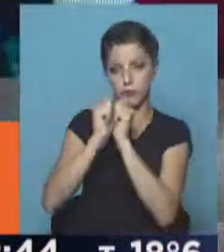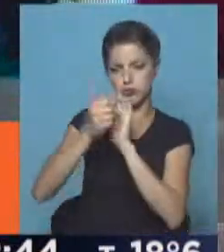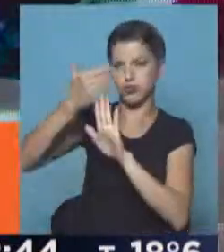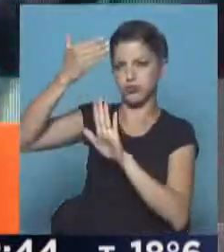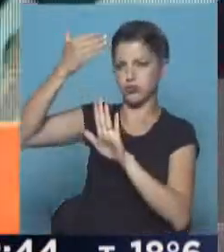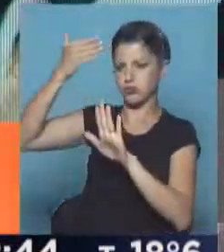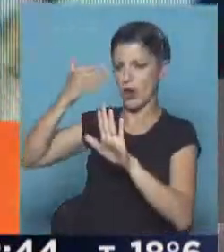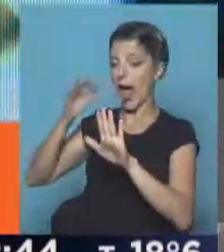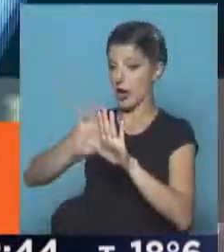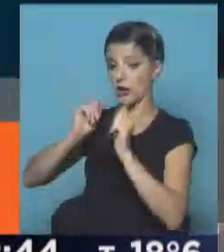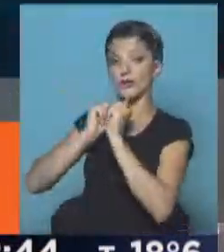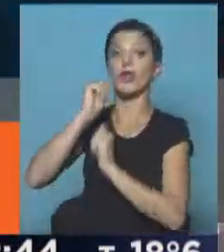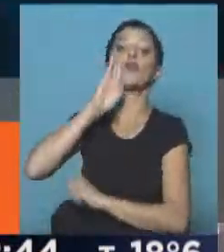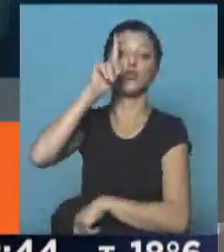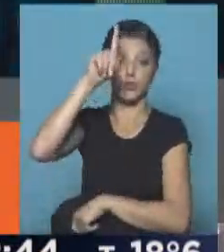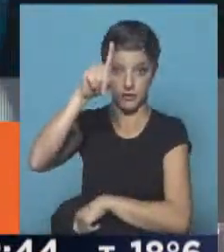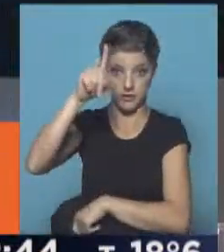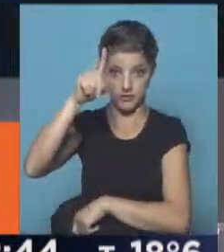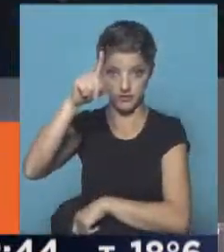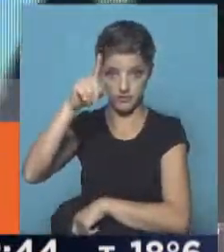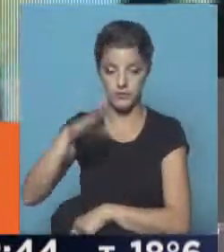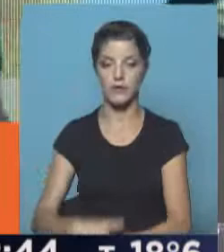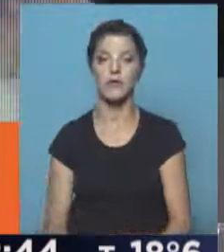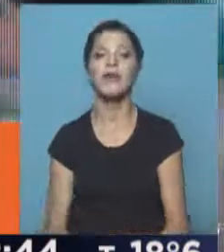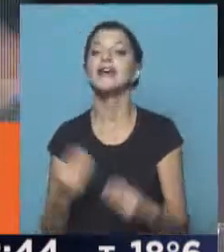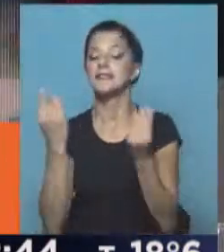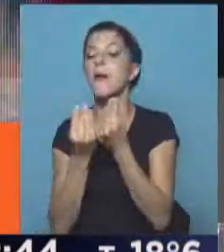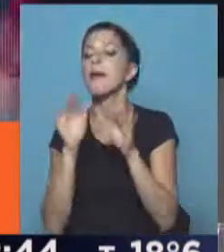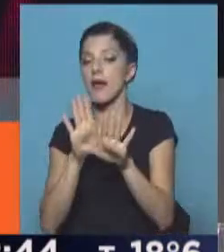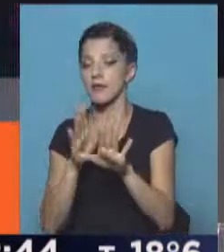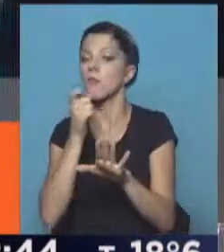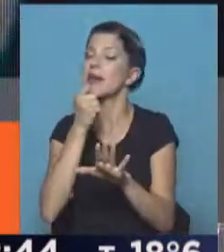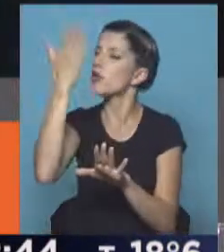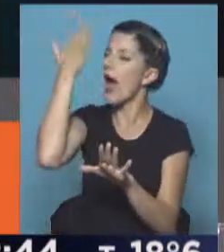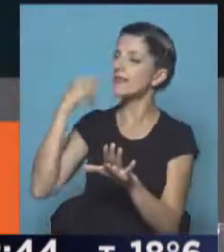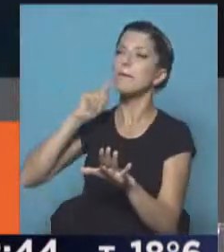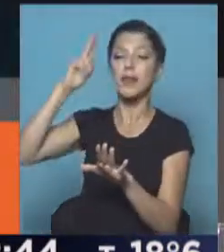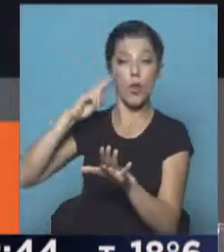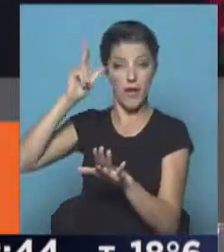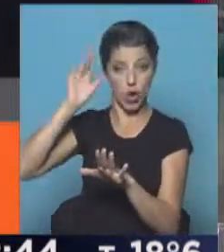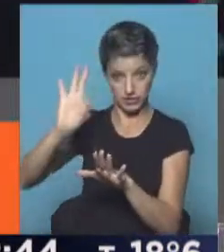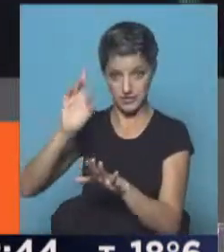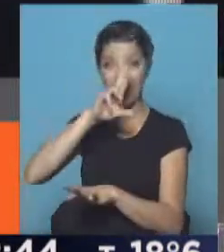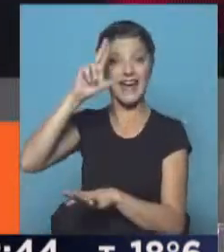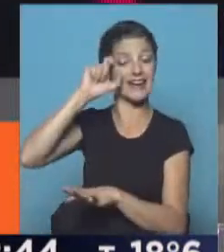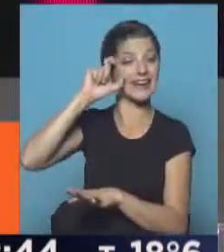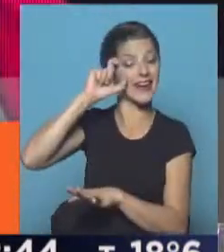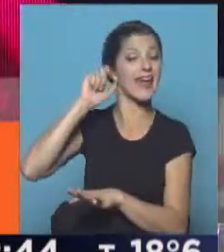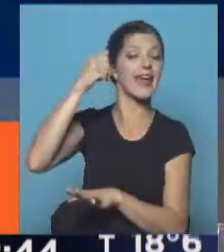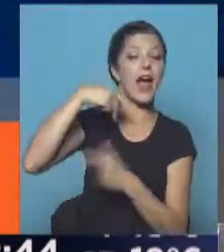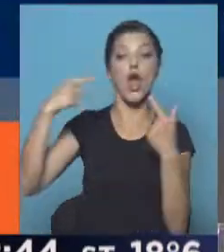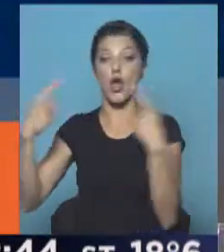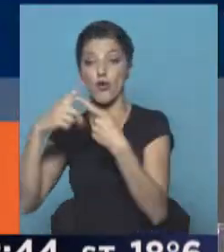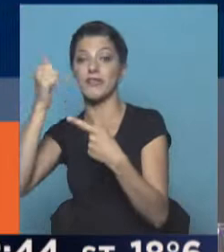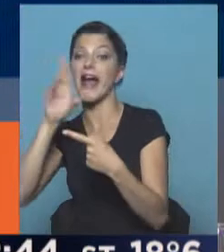últimos años, la exhibición de virilidad es una constante en muchas elecciones norteamericanas. Uno se acuerda, en el 80, la campaña de Reagan contra Carter, un presidente considerado